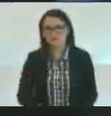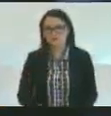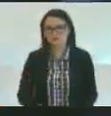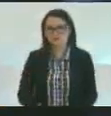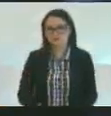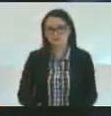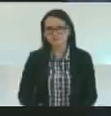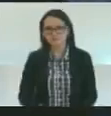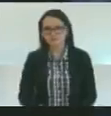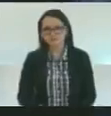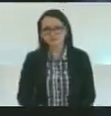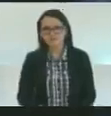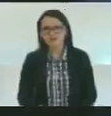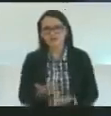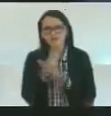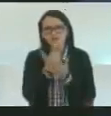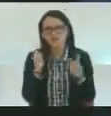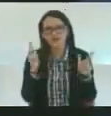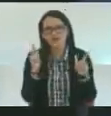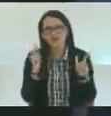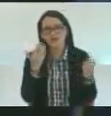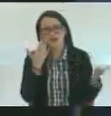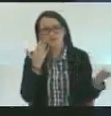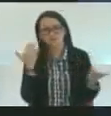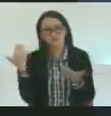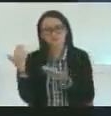para irse a liberar la Nueva Granada,